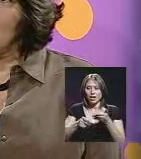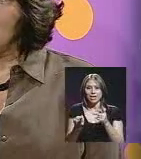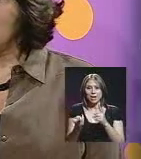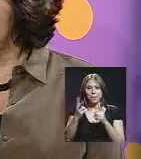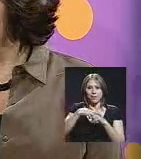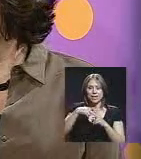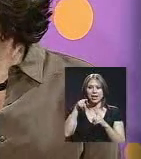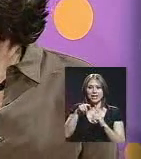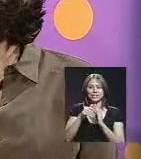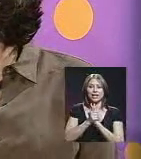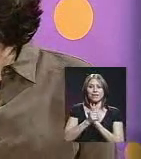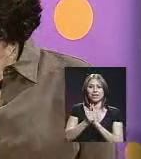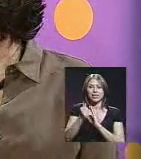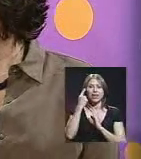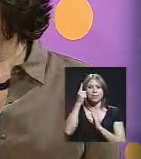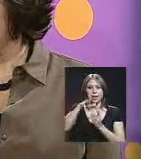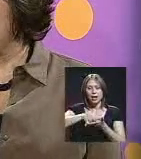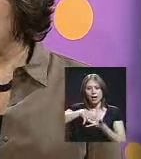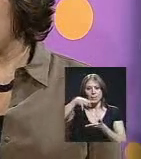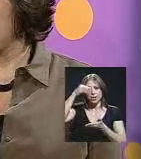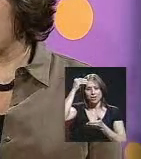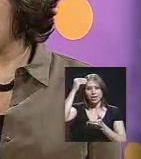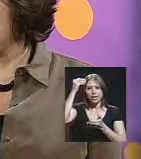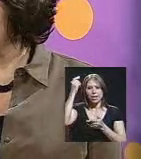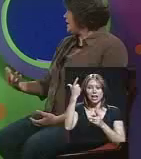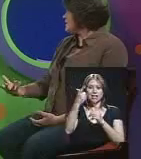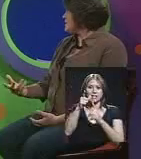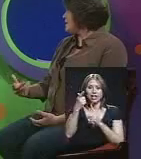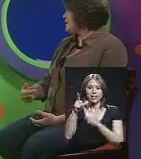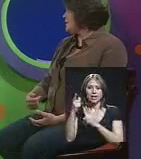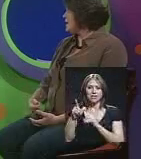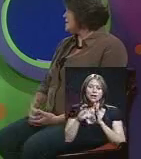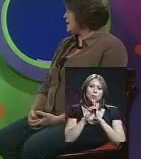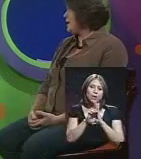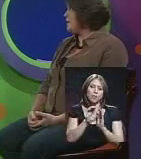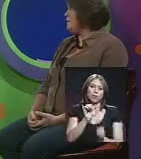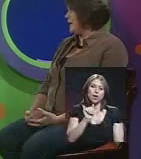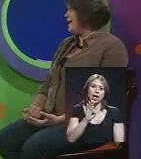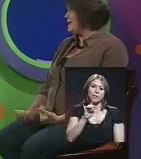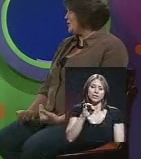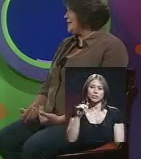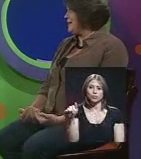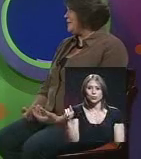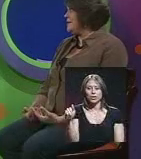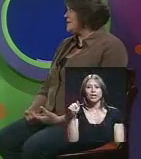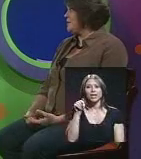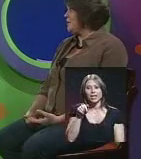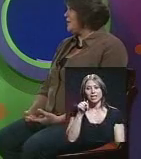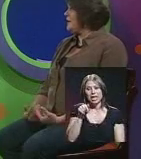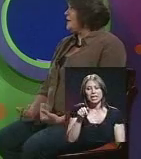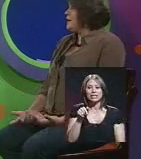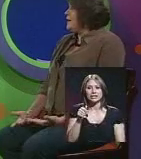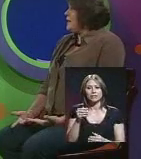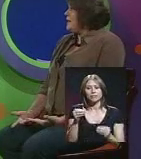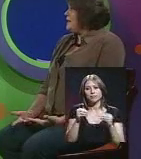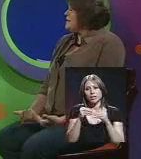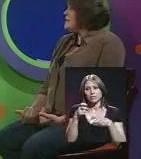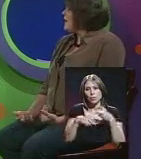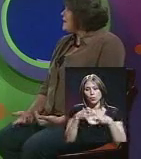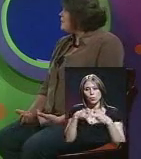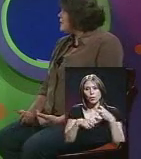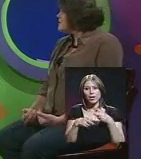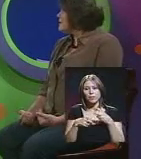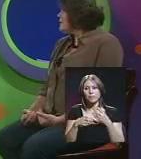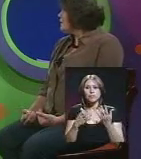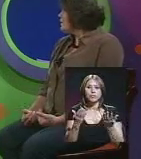habilidad para aprender las letras, por ejemplo, del alfabeto, que es donde se quedan pegadillos desde el principio,